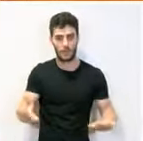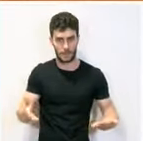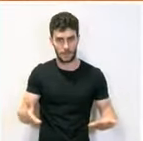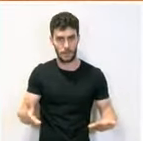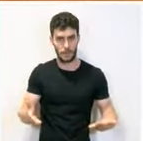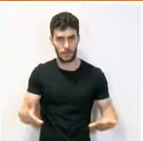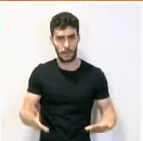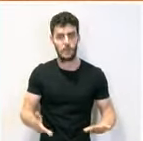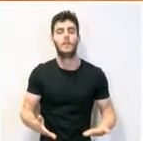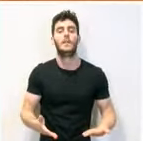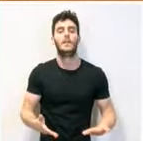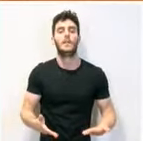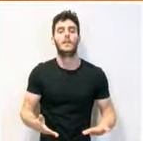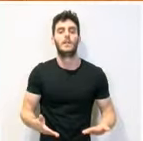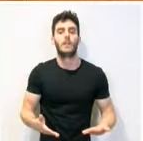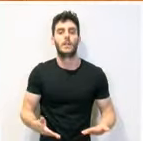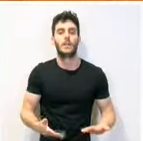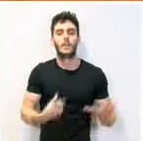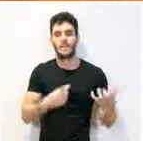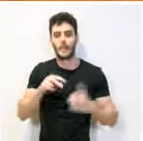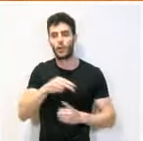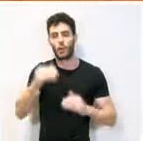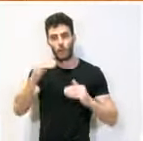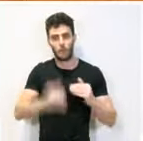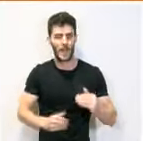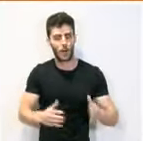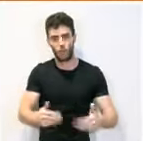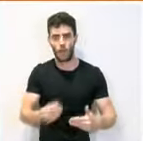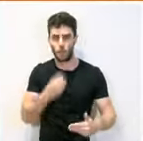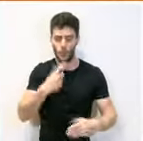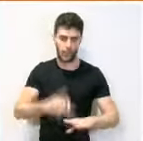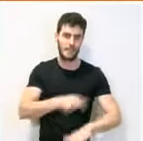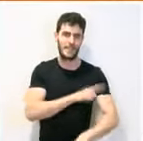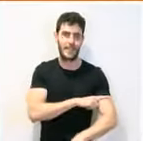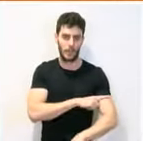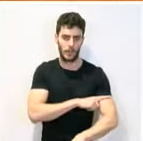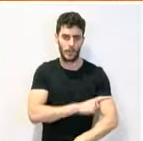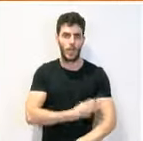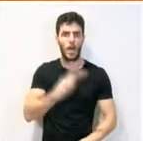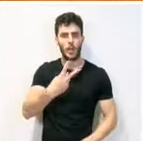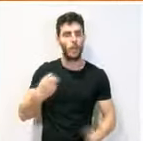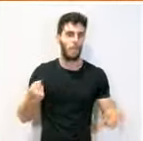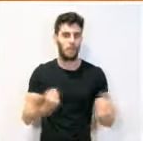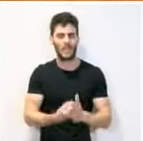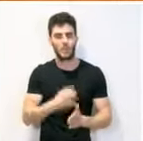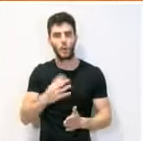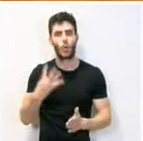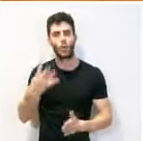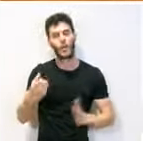una vivienda por debajo de los 600 euros. Bueno, estoy exagerando. Que haya dos como mucho, o